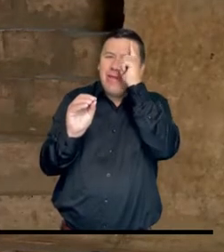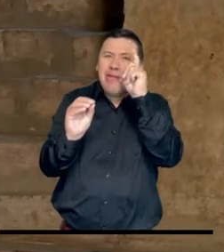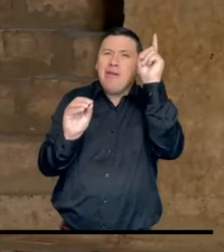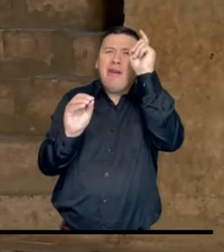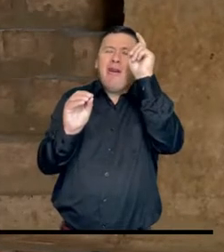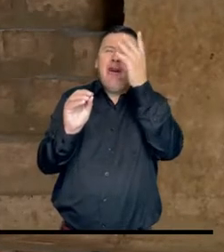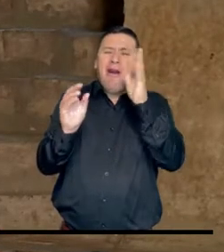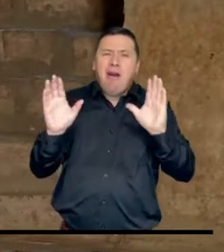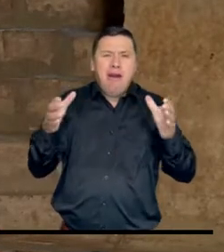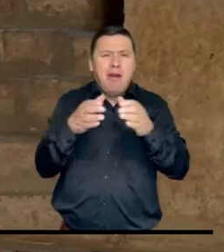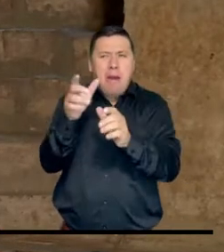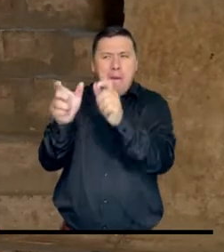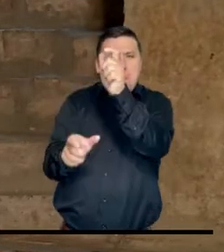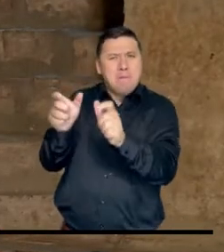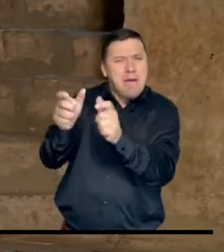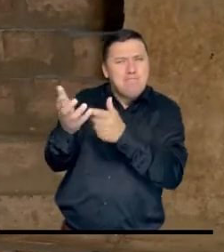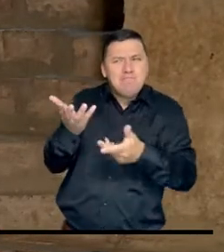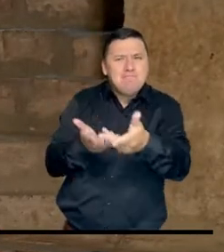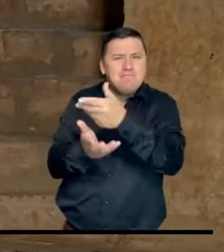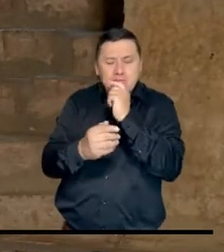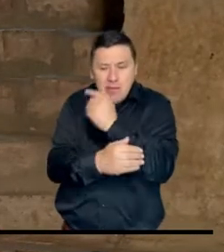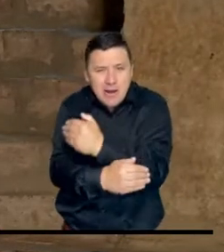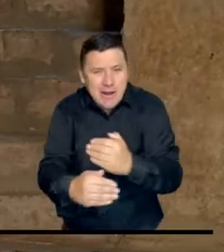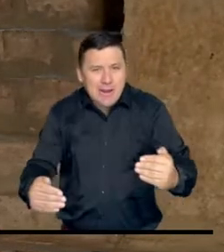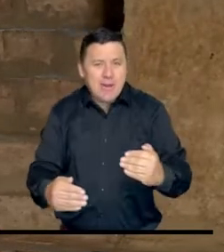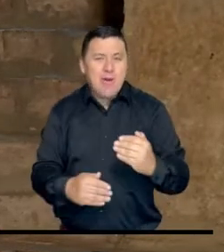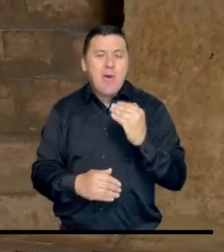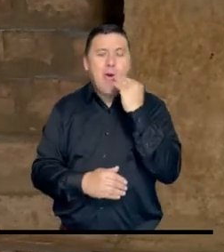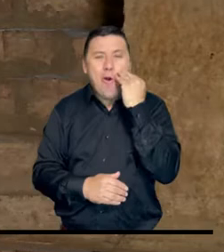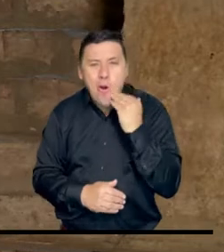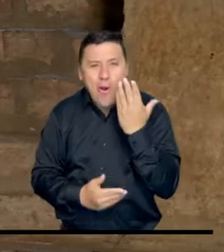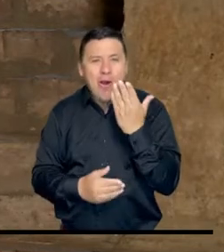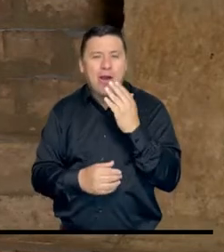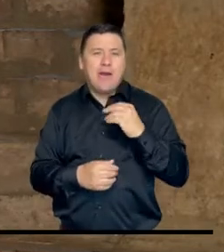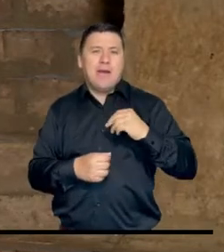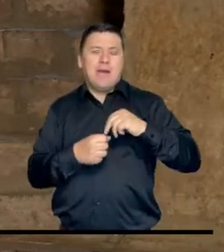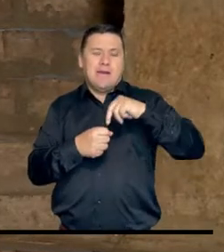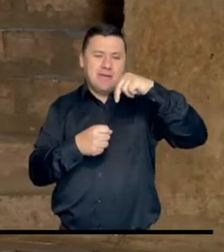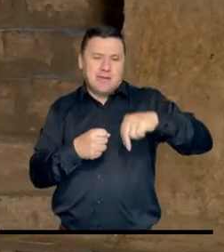presentan pues estas personas, los niños, los adolescentes, la